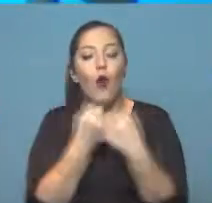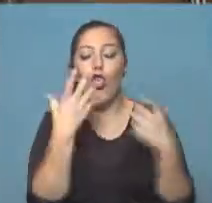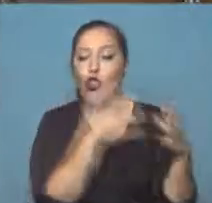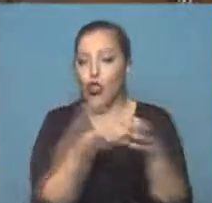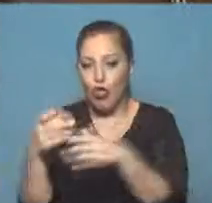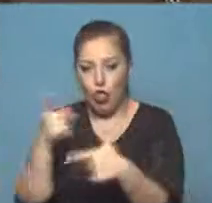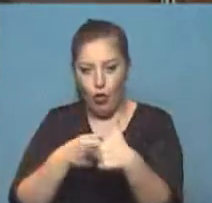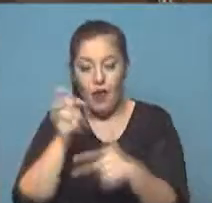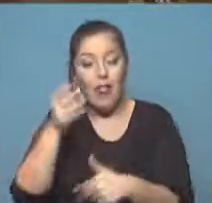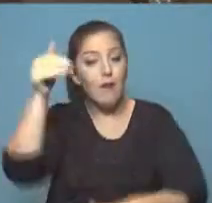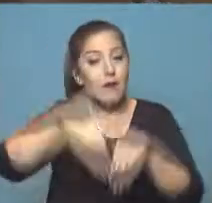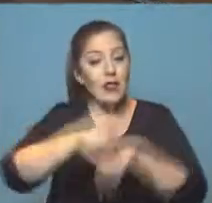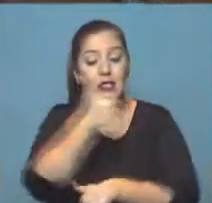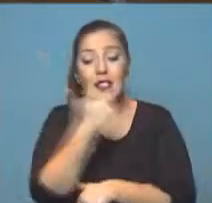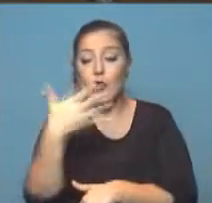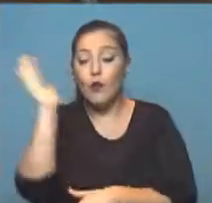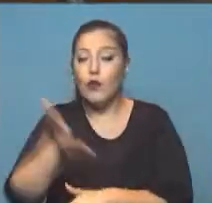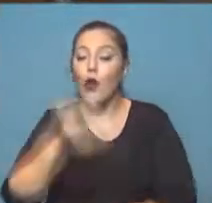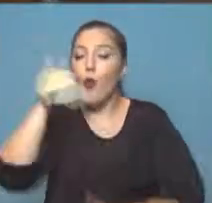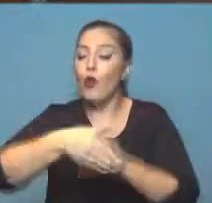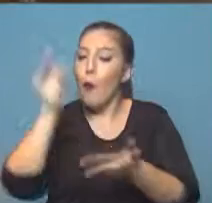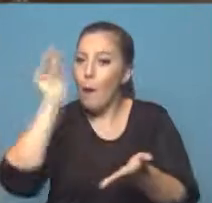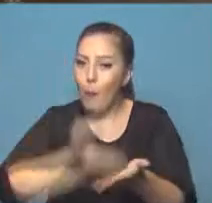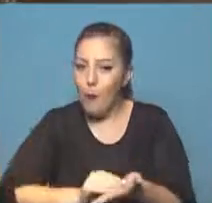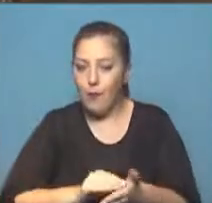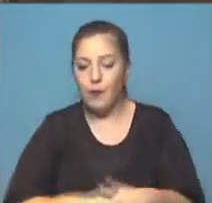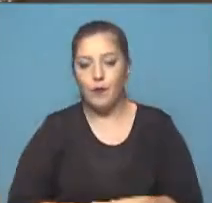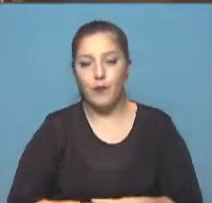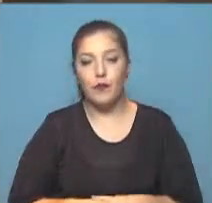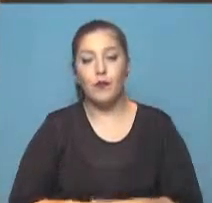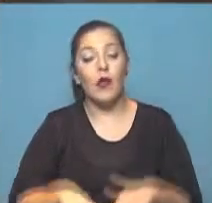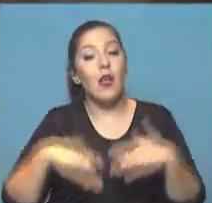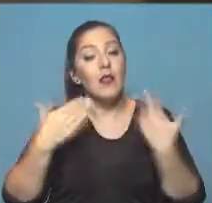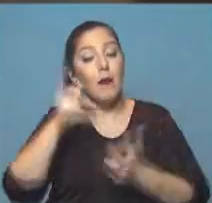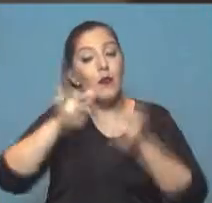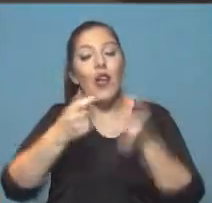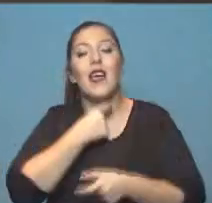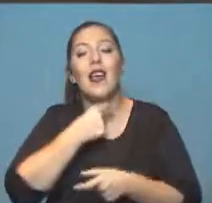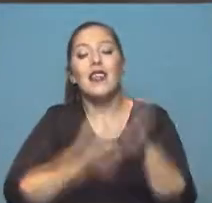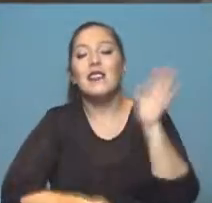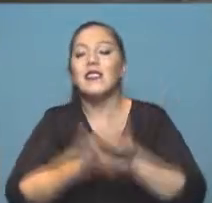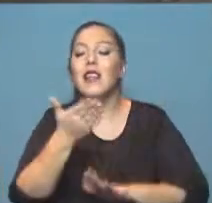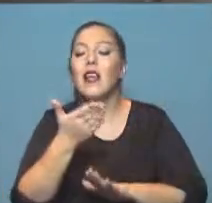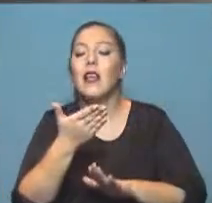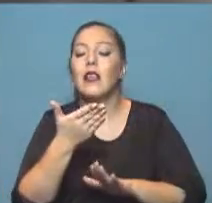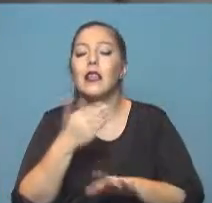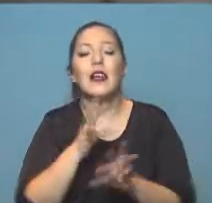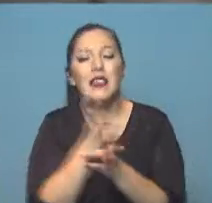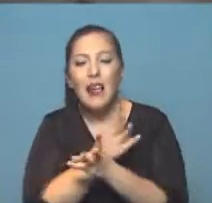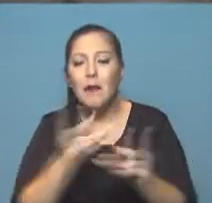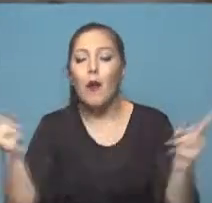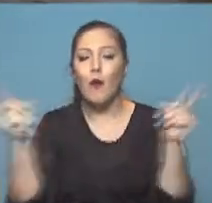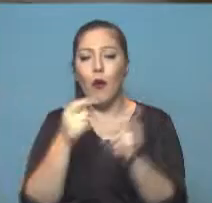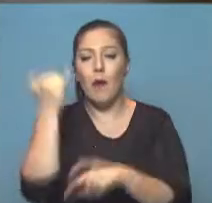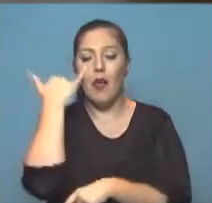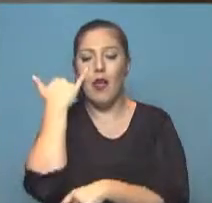Allí participaron más del 65% de los colombianos. Es decir, la gente quería salir del horror del conflicto y